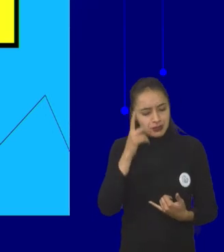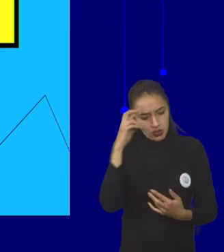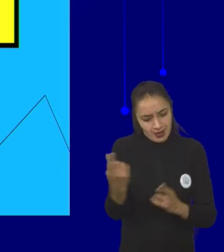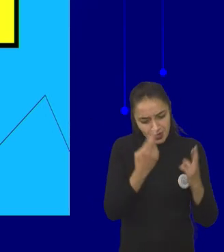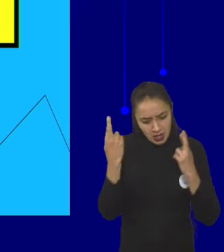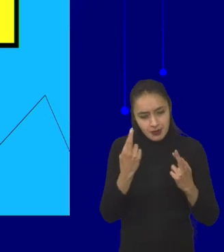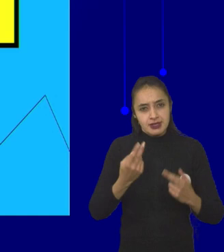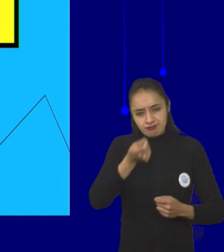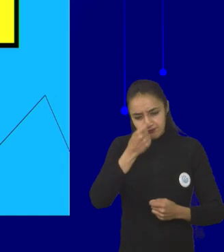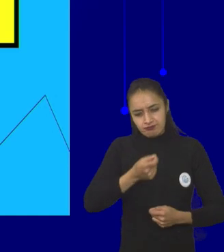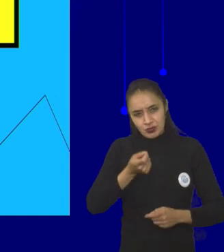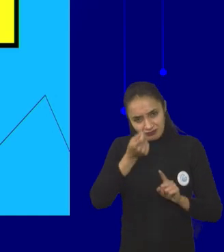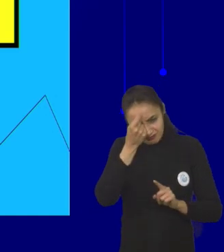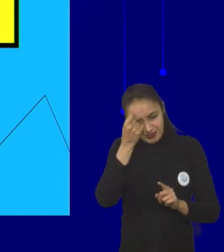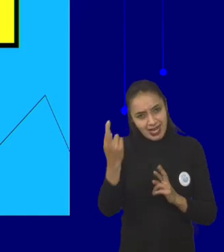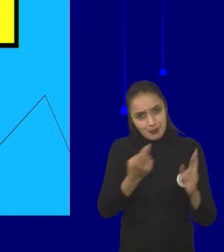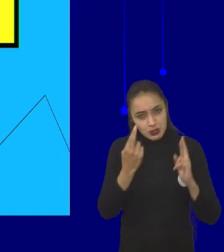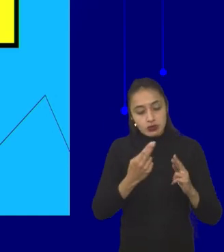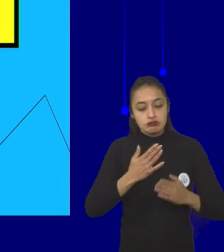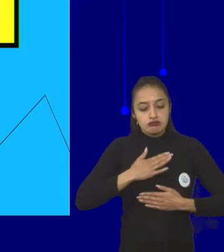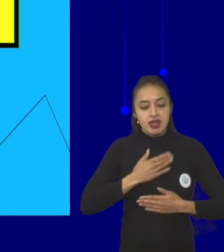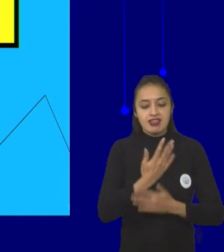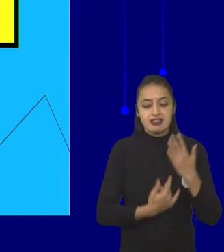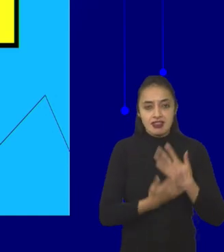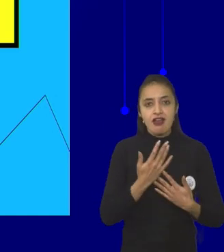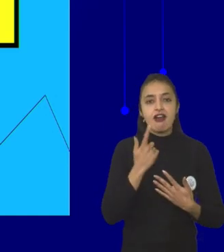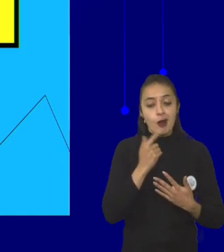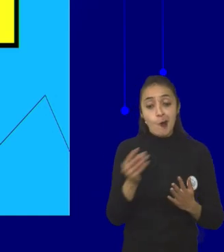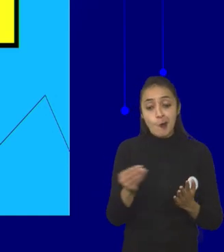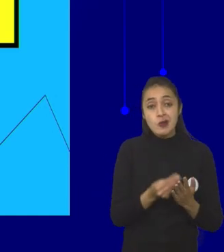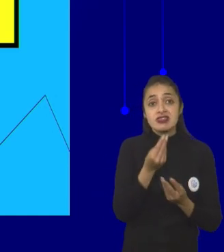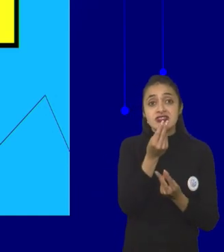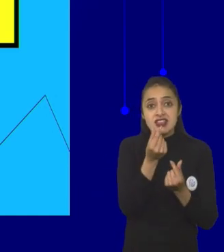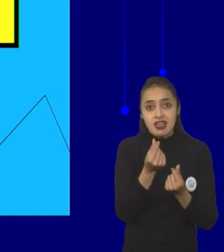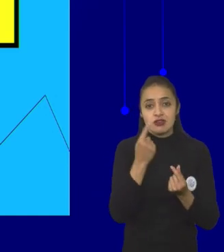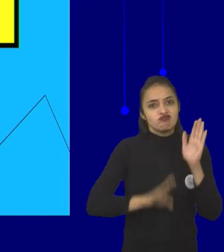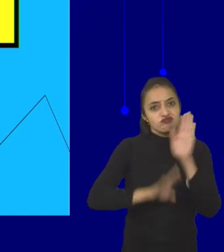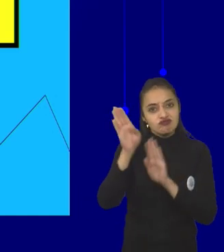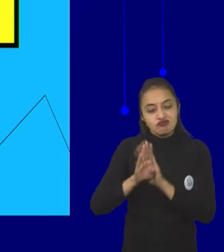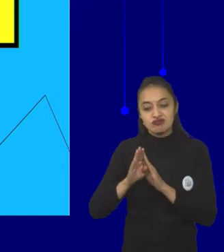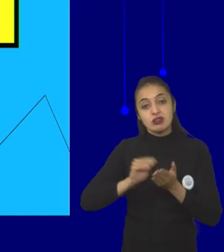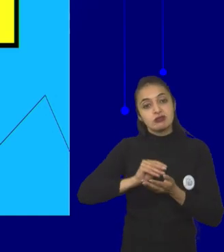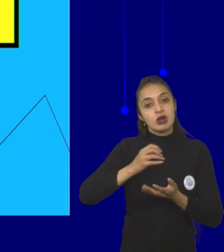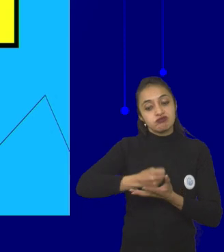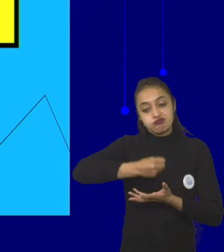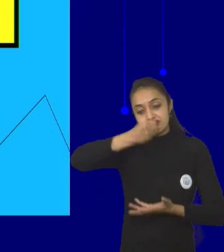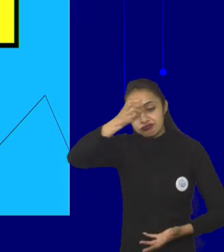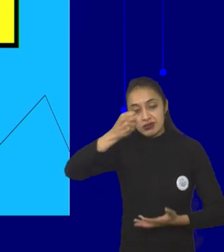Se manifiesta el dinero para mi propio uso en éxito, riqueza y abundancia.